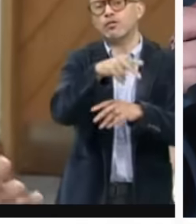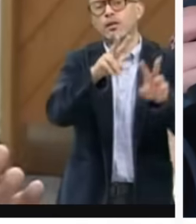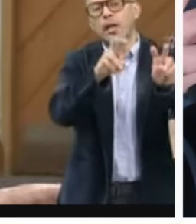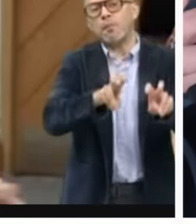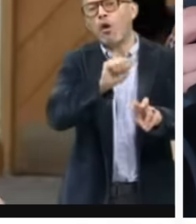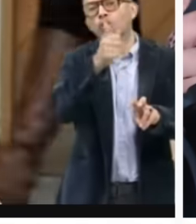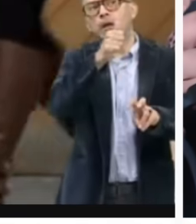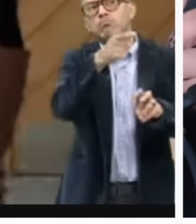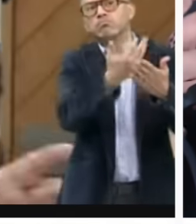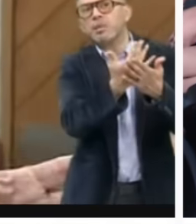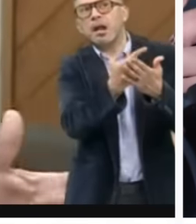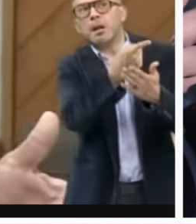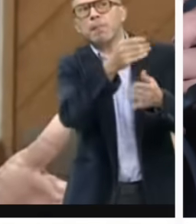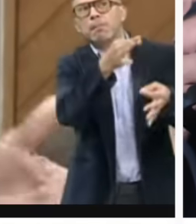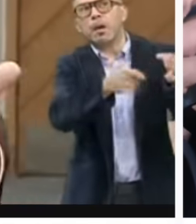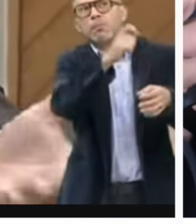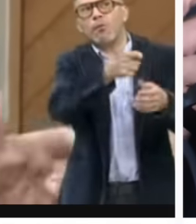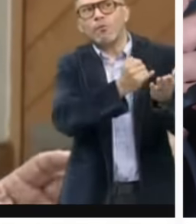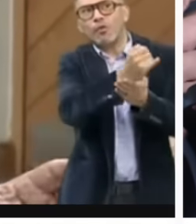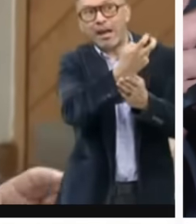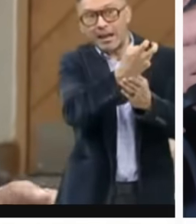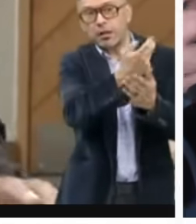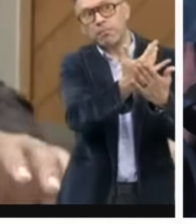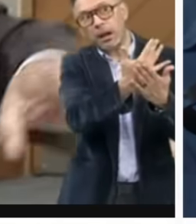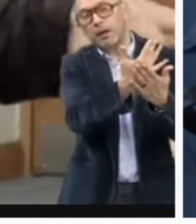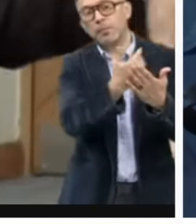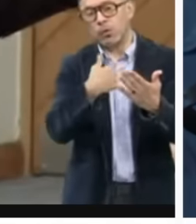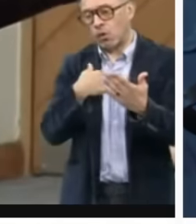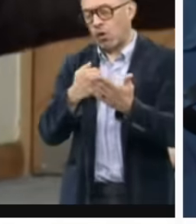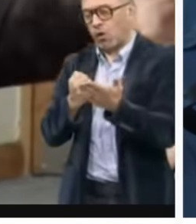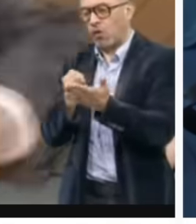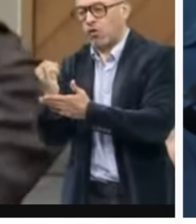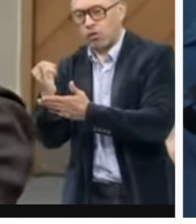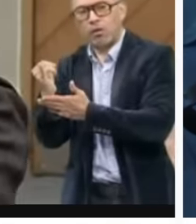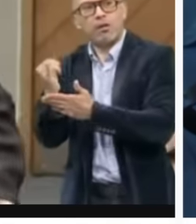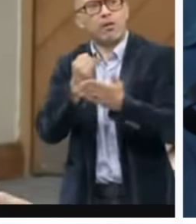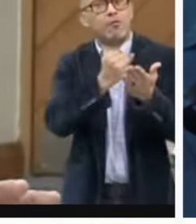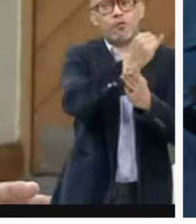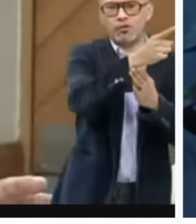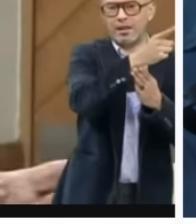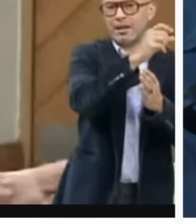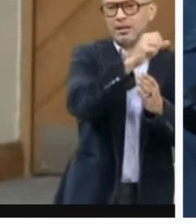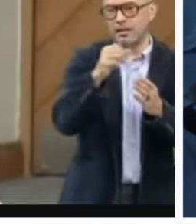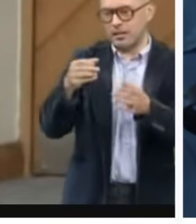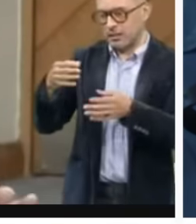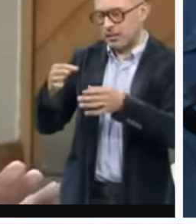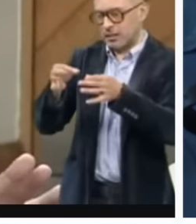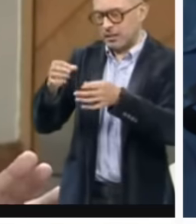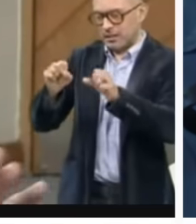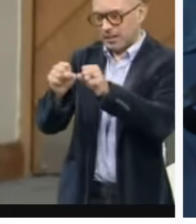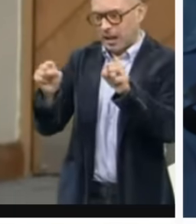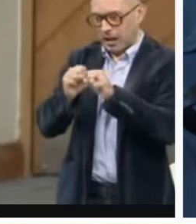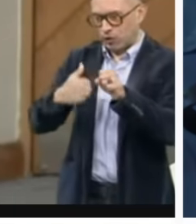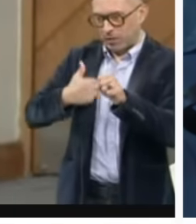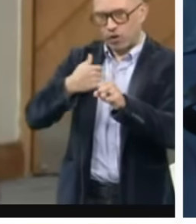se orienten y así que no haya una contradicción entre una autoridad jurisdiccional superior y la Sala Superior. Ese es el punto nada